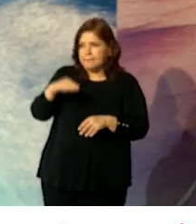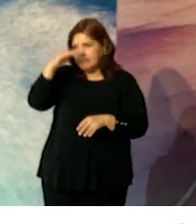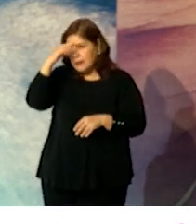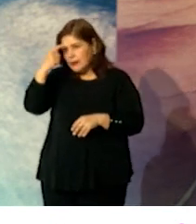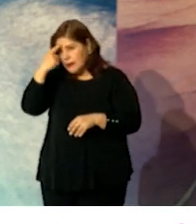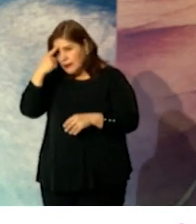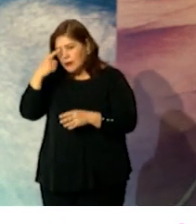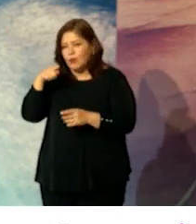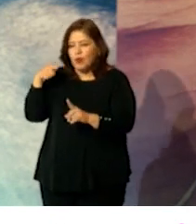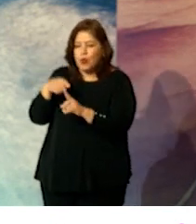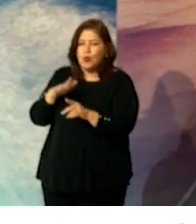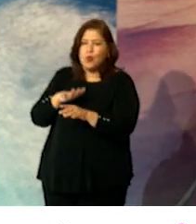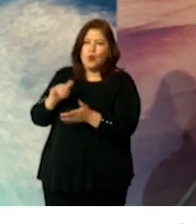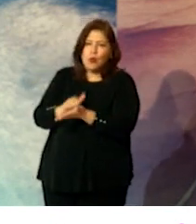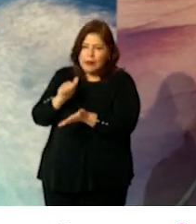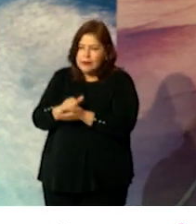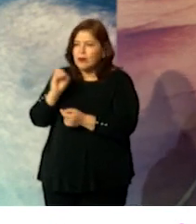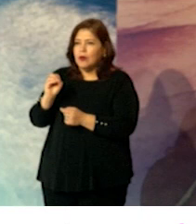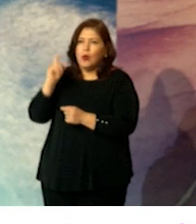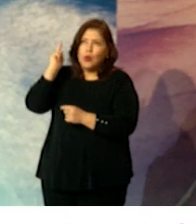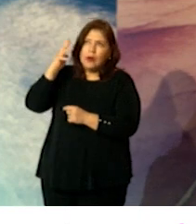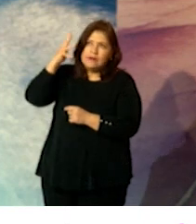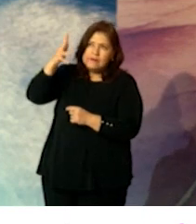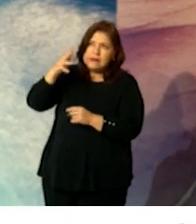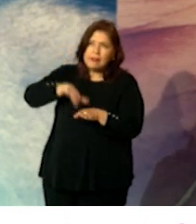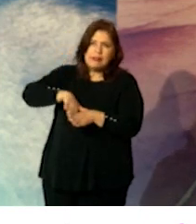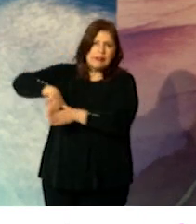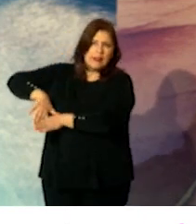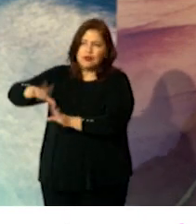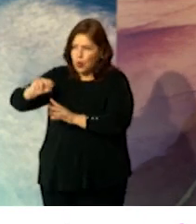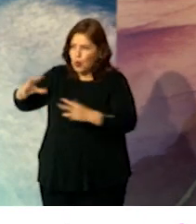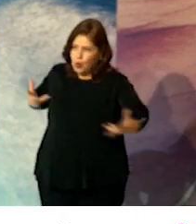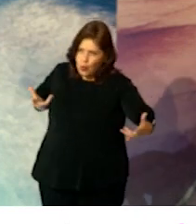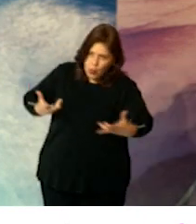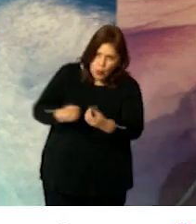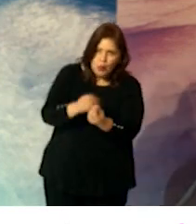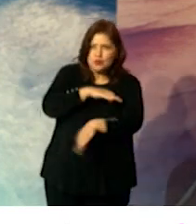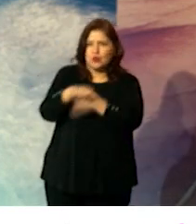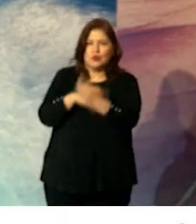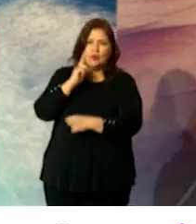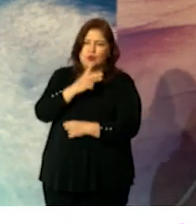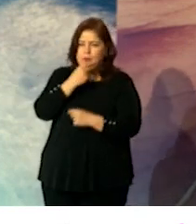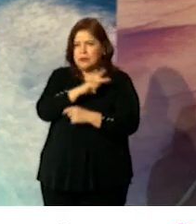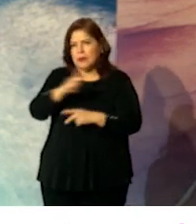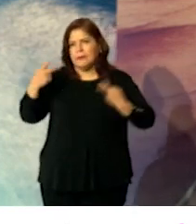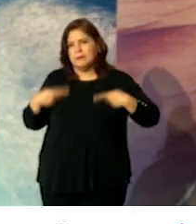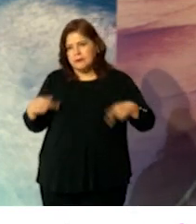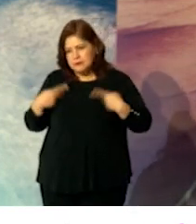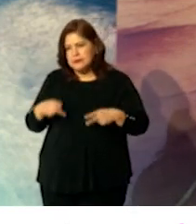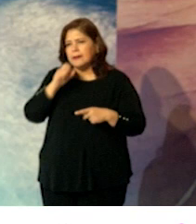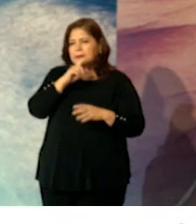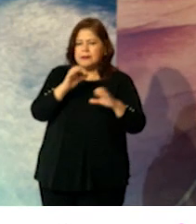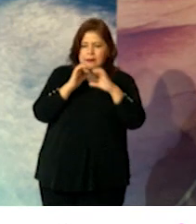la agenda. Esperanza por no dejar a nadie atrás, incluyéndonos a todas, a todos y a todes, por tener una comunicación y